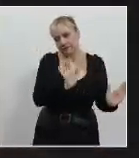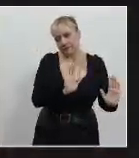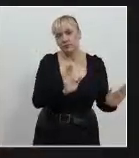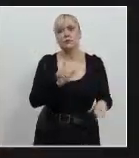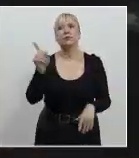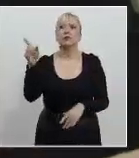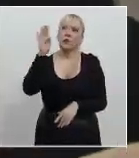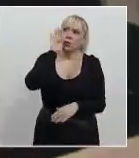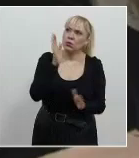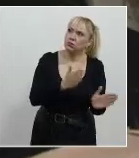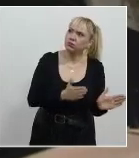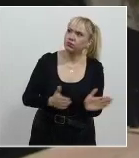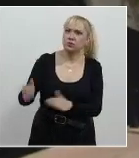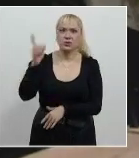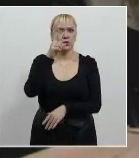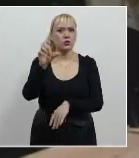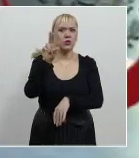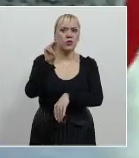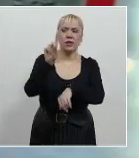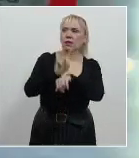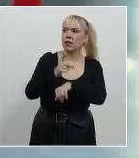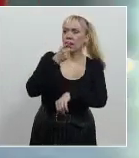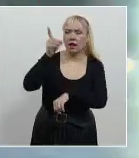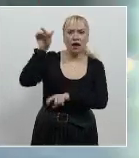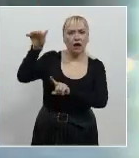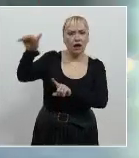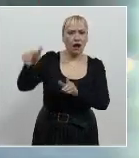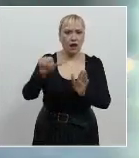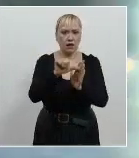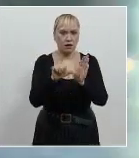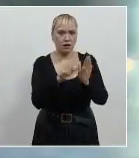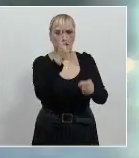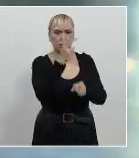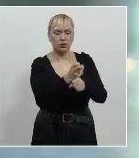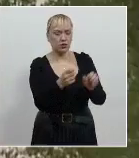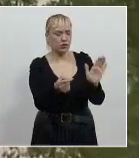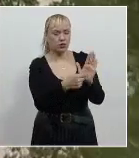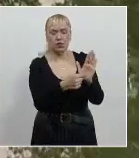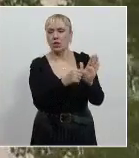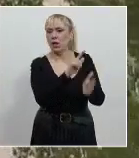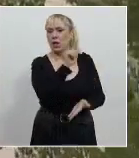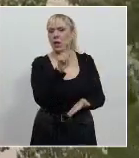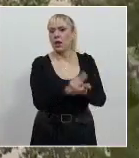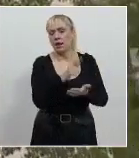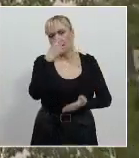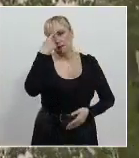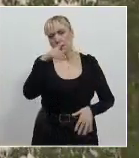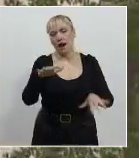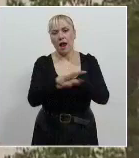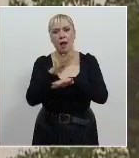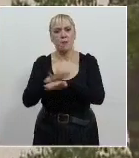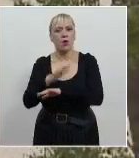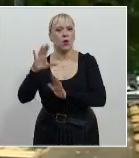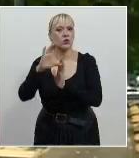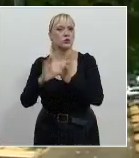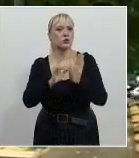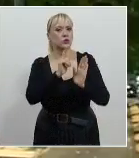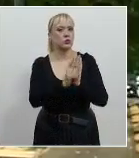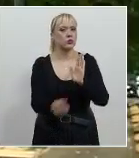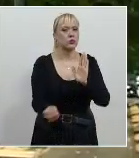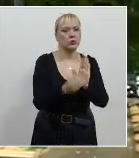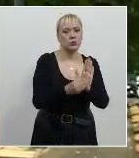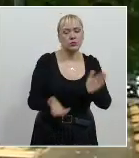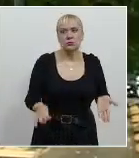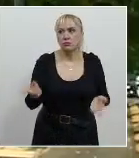plazo fijado de 180 días naturales previsto en el artículo 2º transitorio del decreto de reformas constitucionales en la materia. La